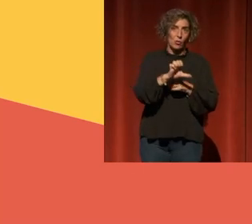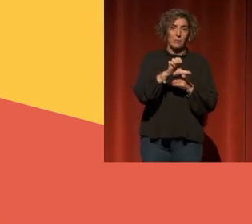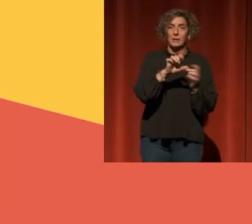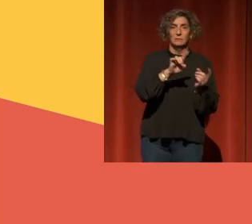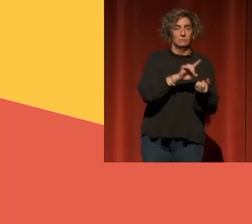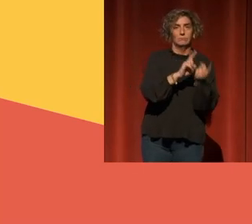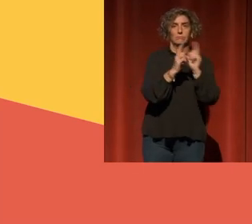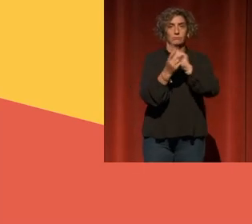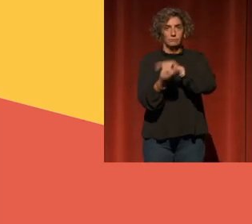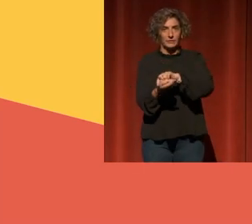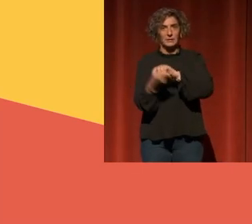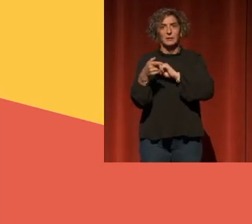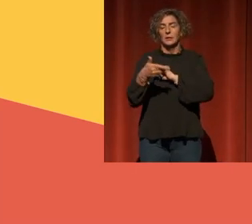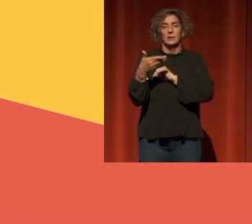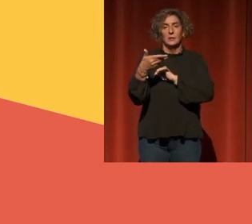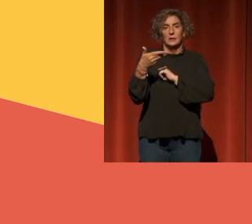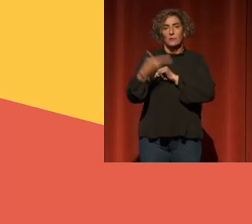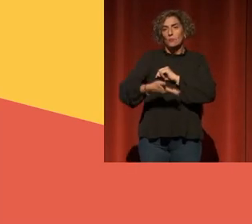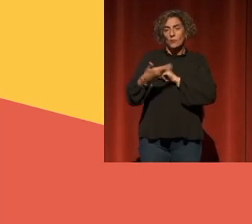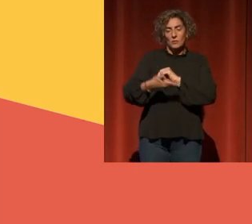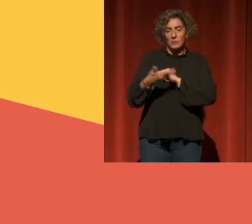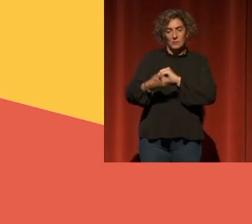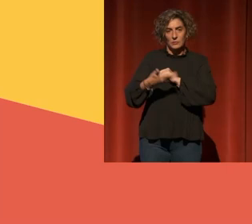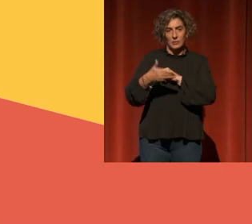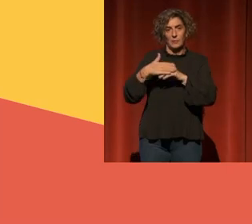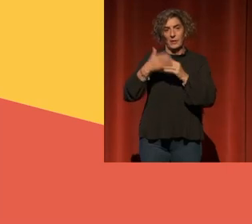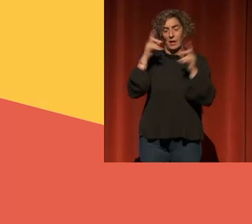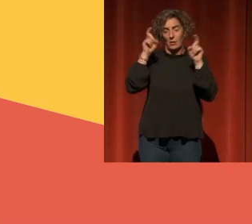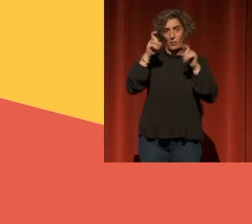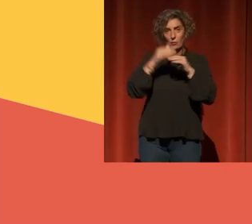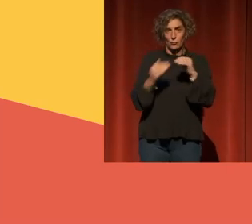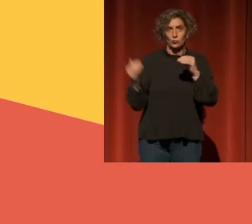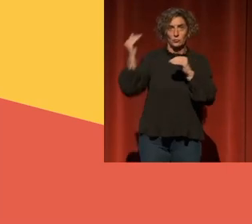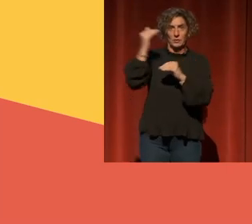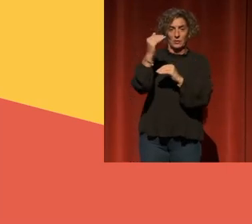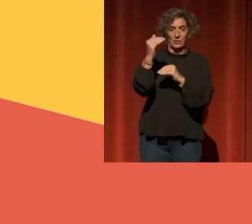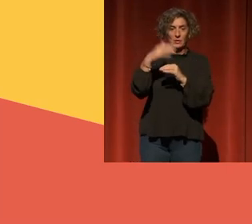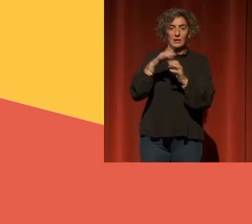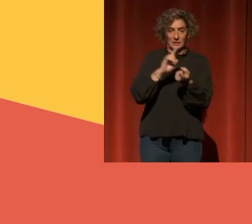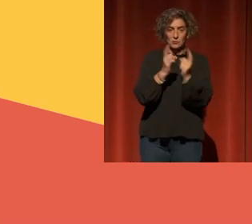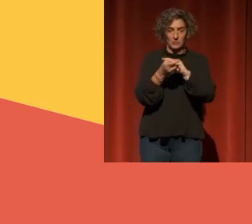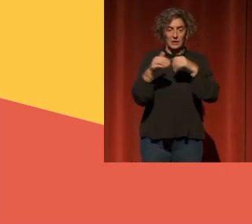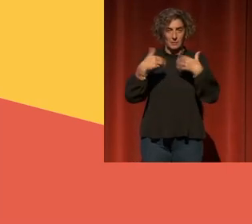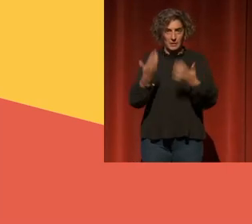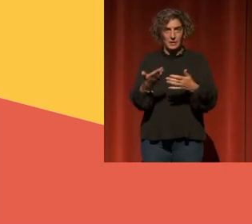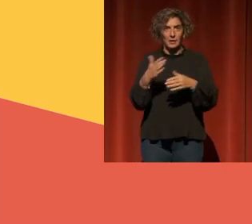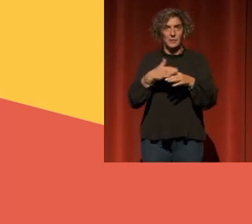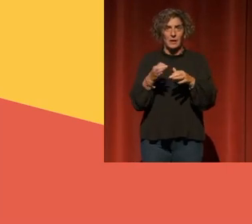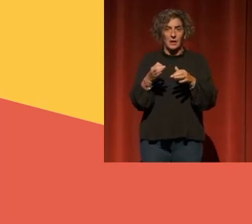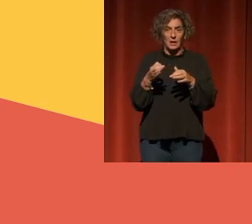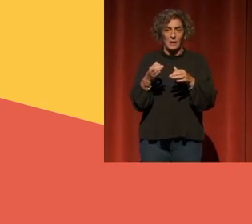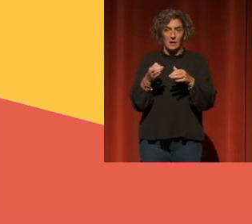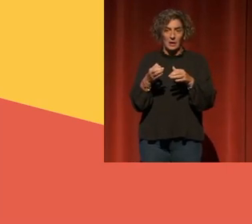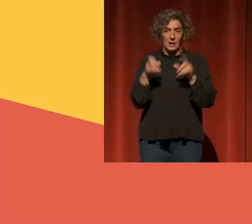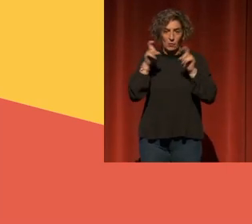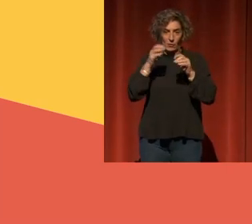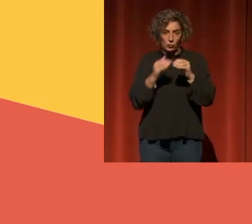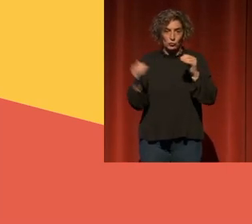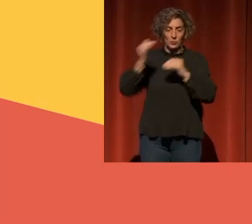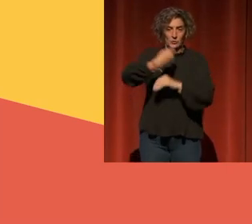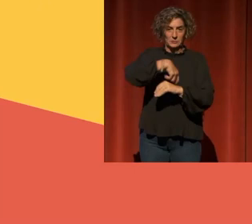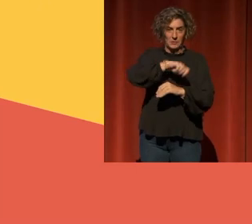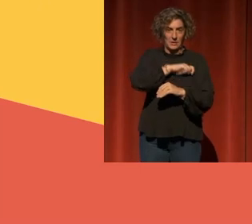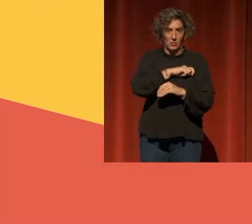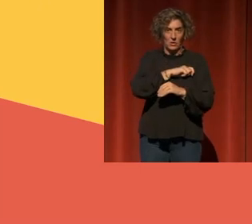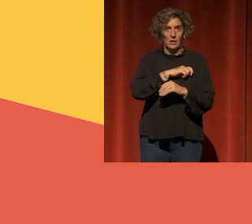actor esencial en la educación superior y de hecho se convertirá en un modelo también Para la educación superior eh española